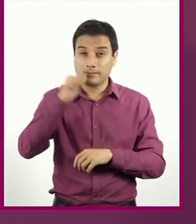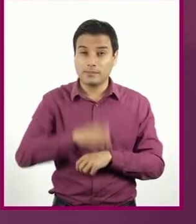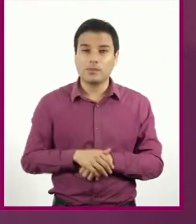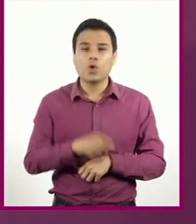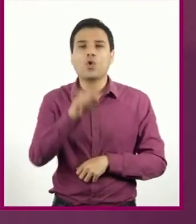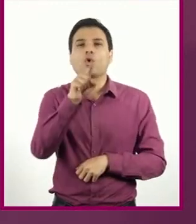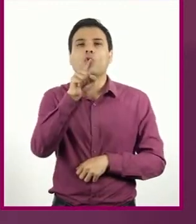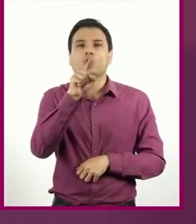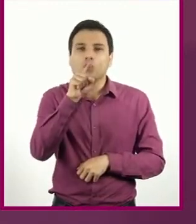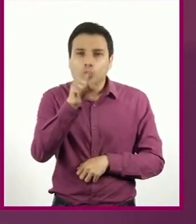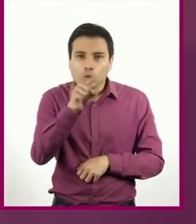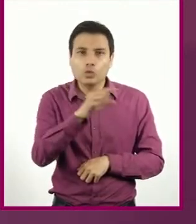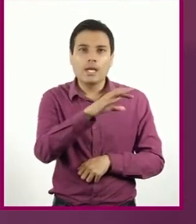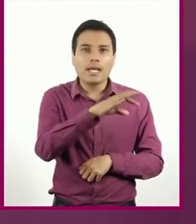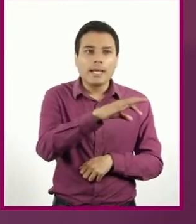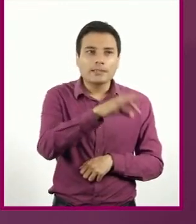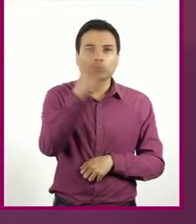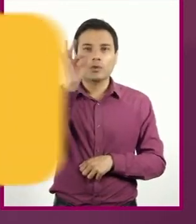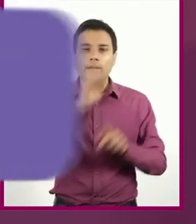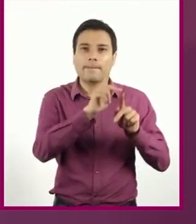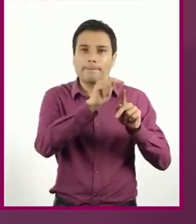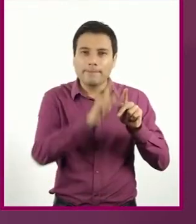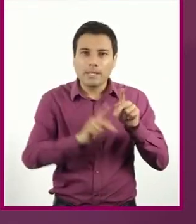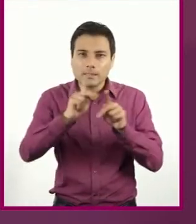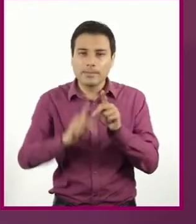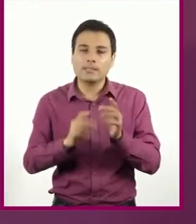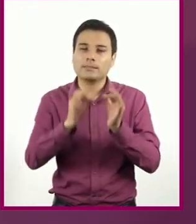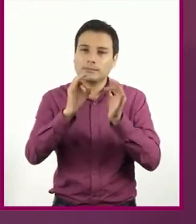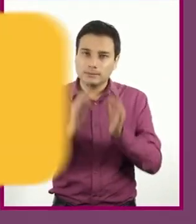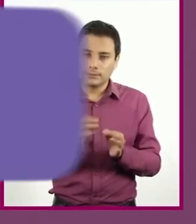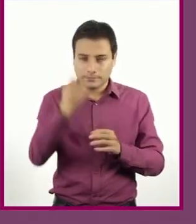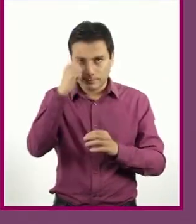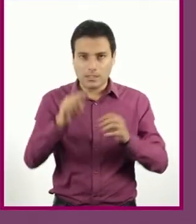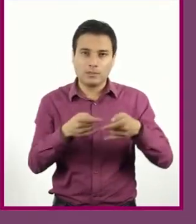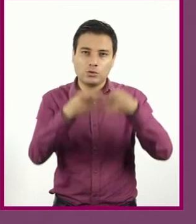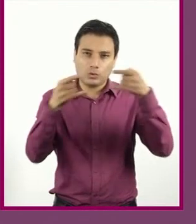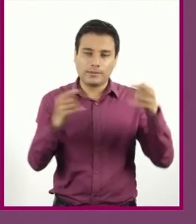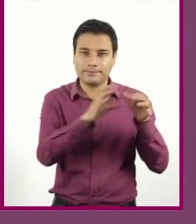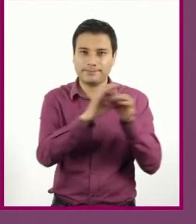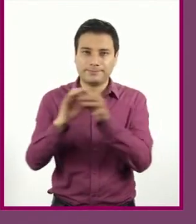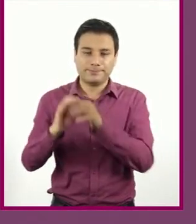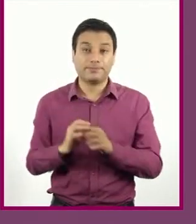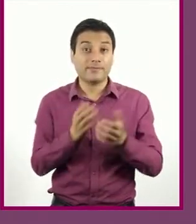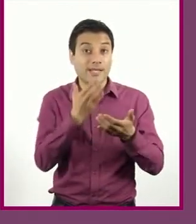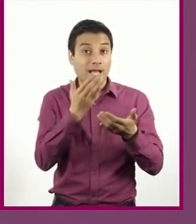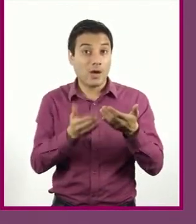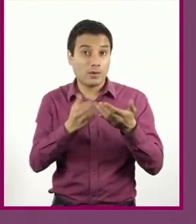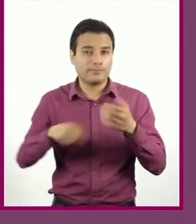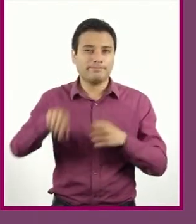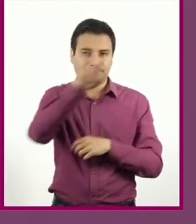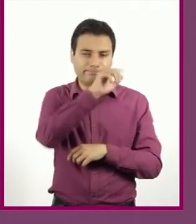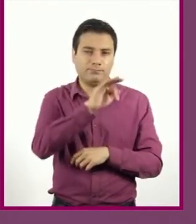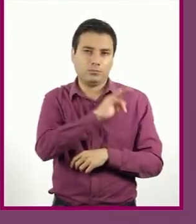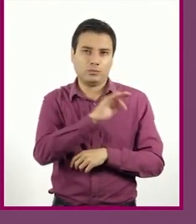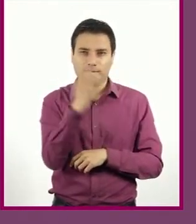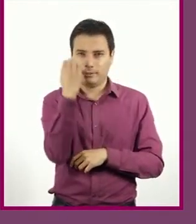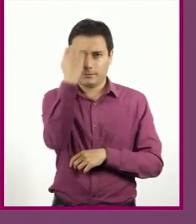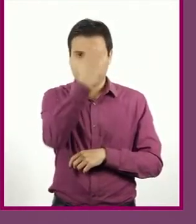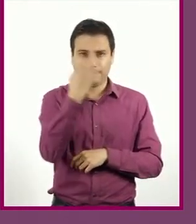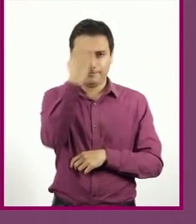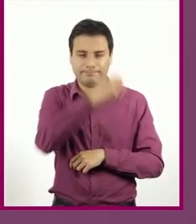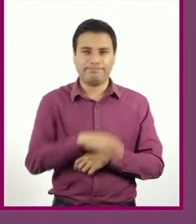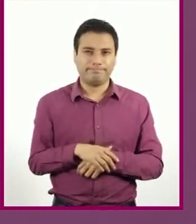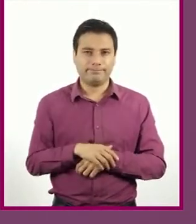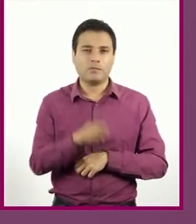den continuidad, sentido y coherencia a nuestra historieta. Ahora les invitamos a que revisen y busquen en